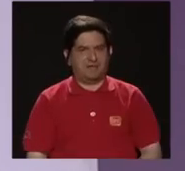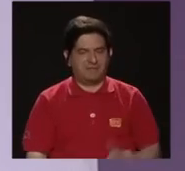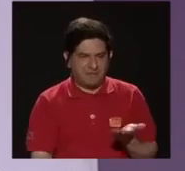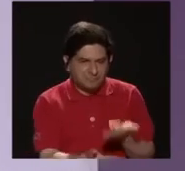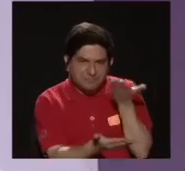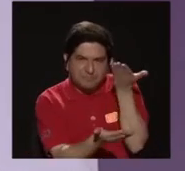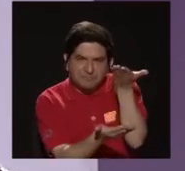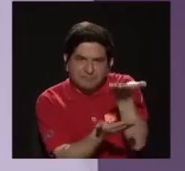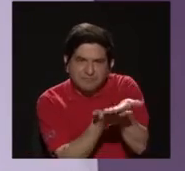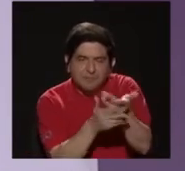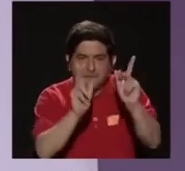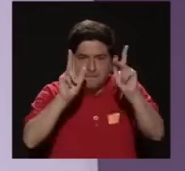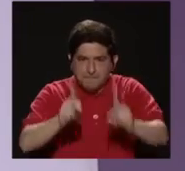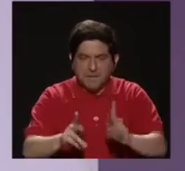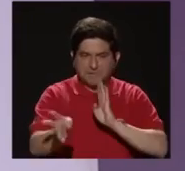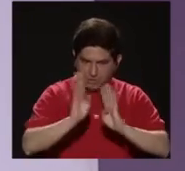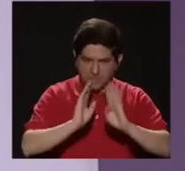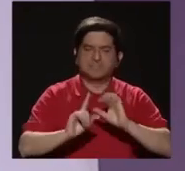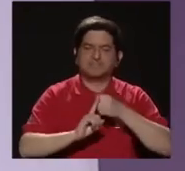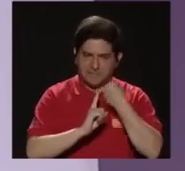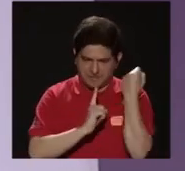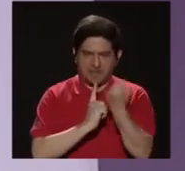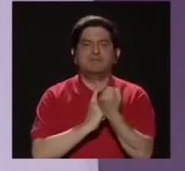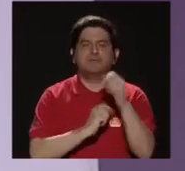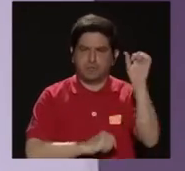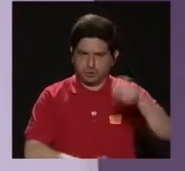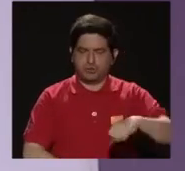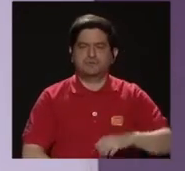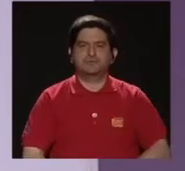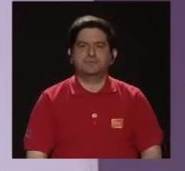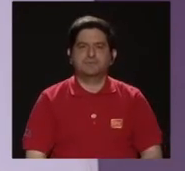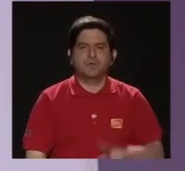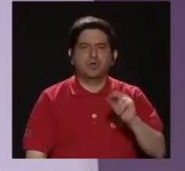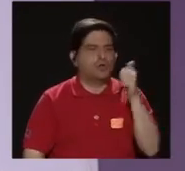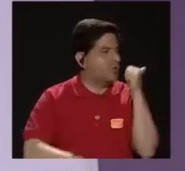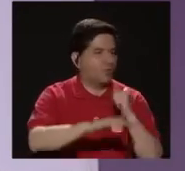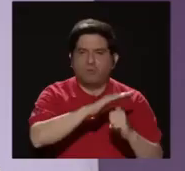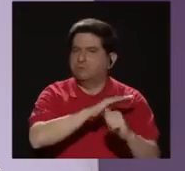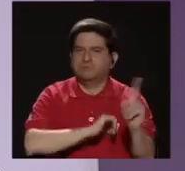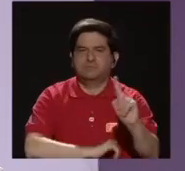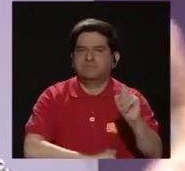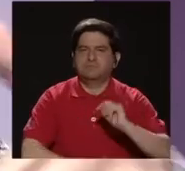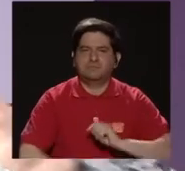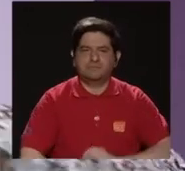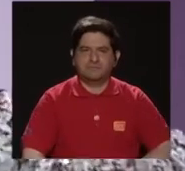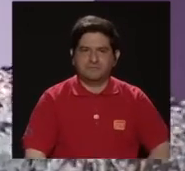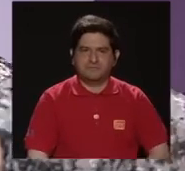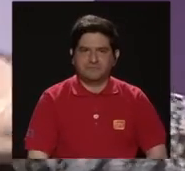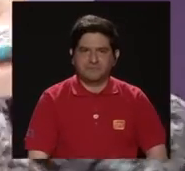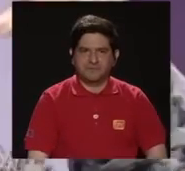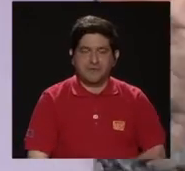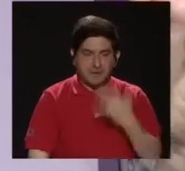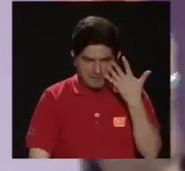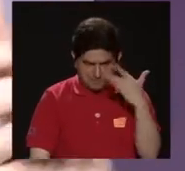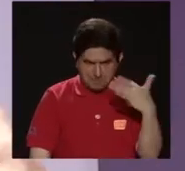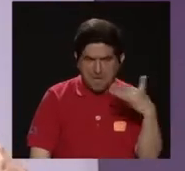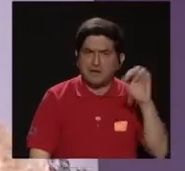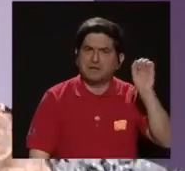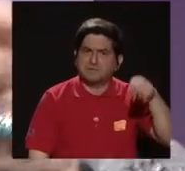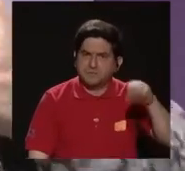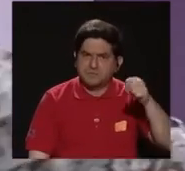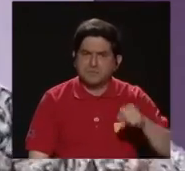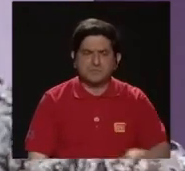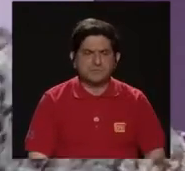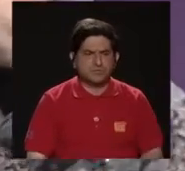plantea, la gente empiece a hablar de eso, que se hable, que no se oculte, que parezca